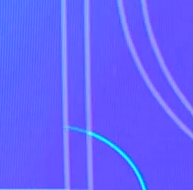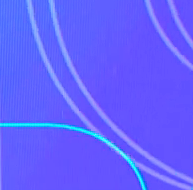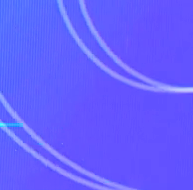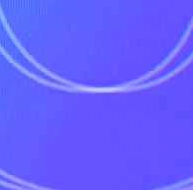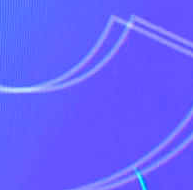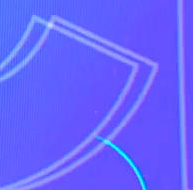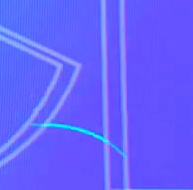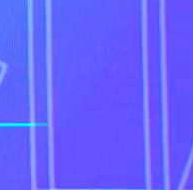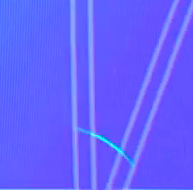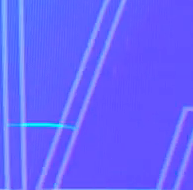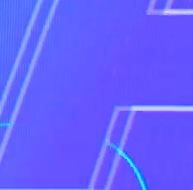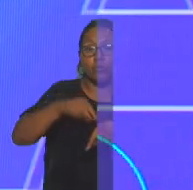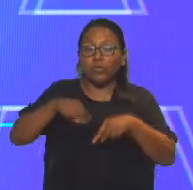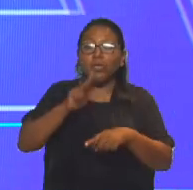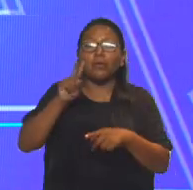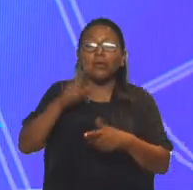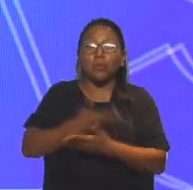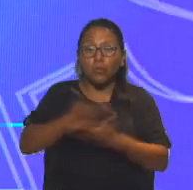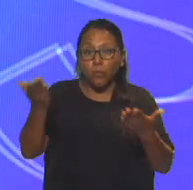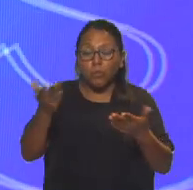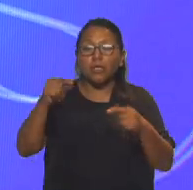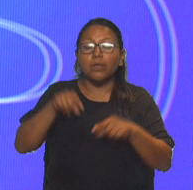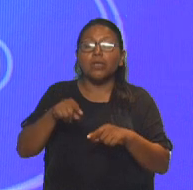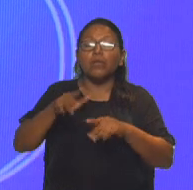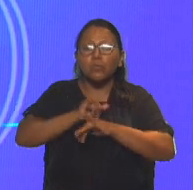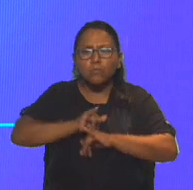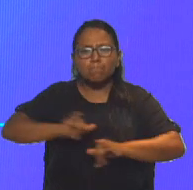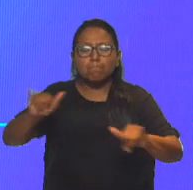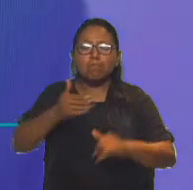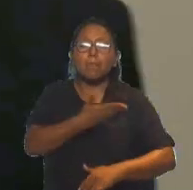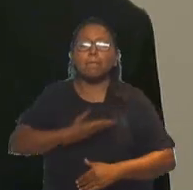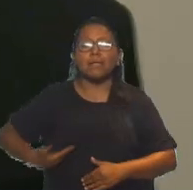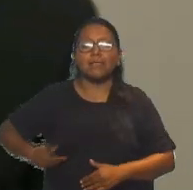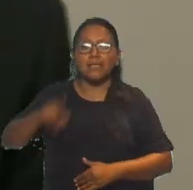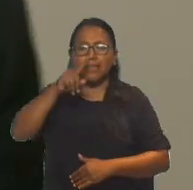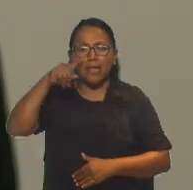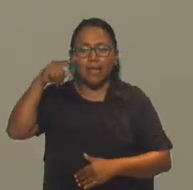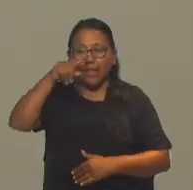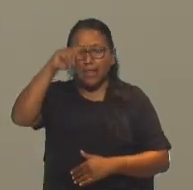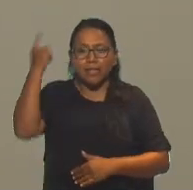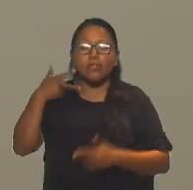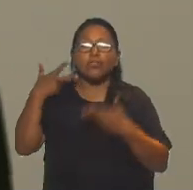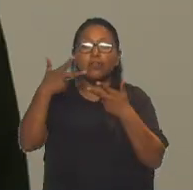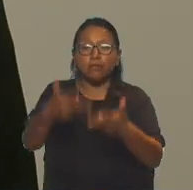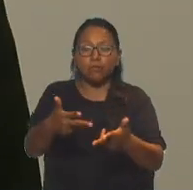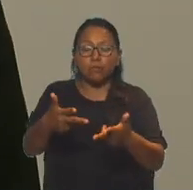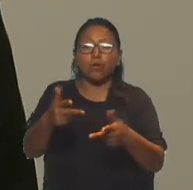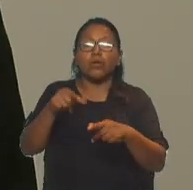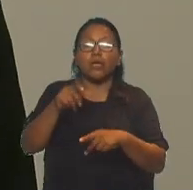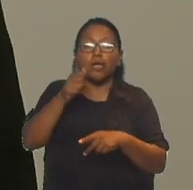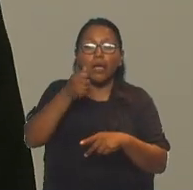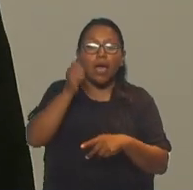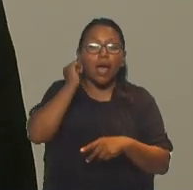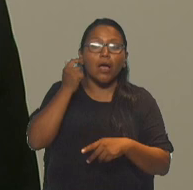noticias a esta hora la televisión pública a través de un comunicado presidencia de la nación acaba de informar que